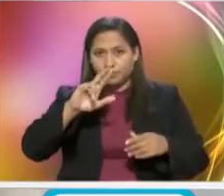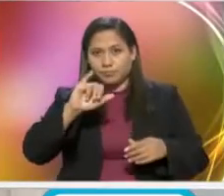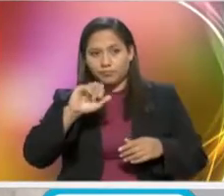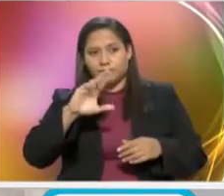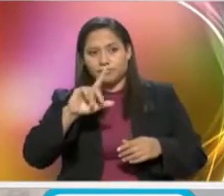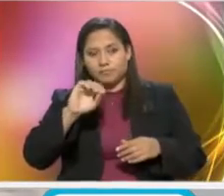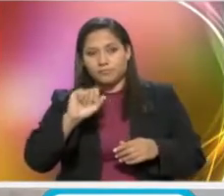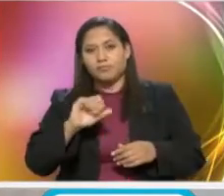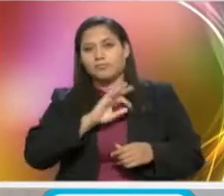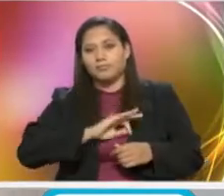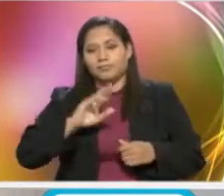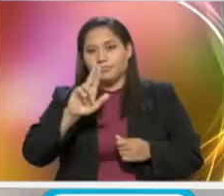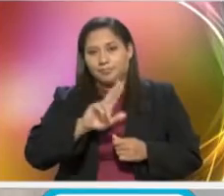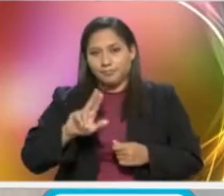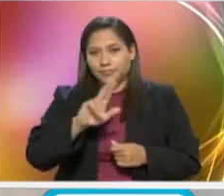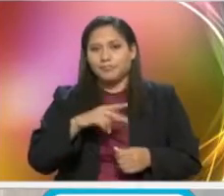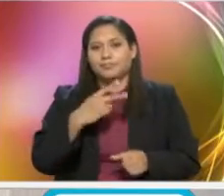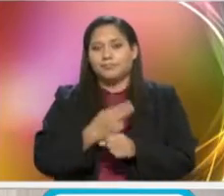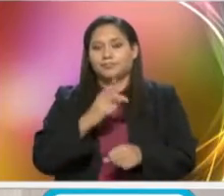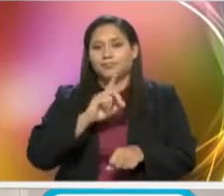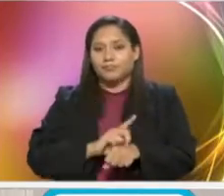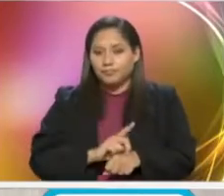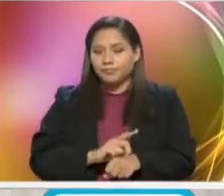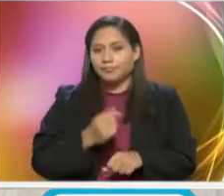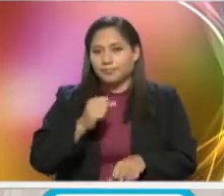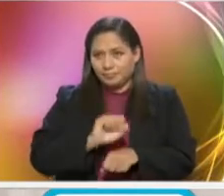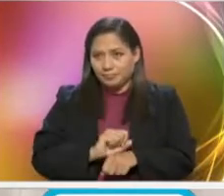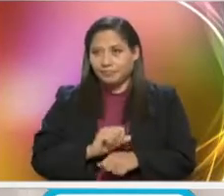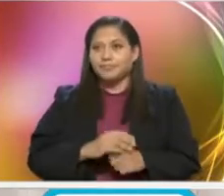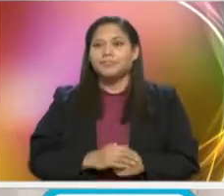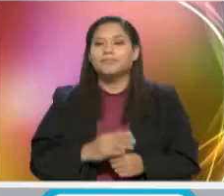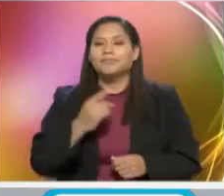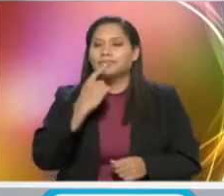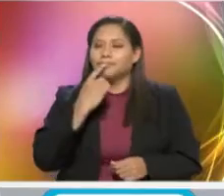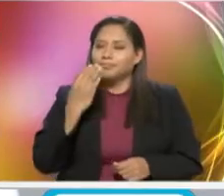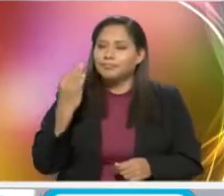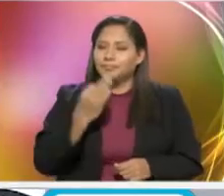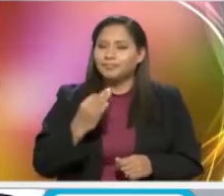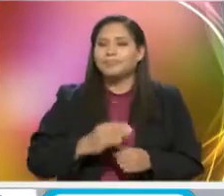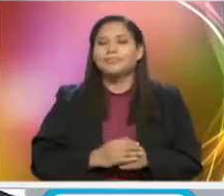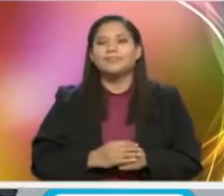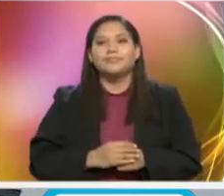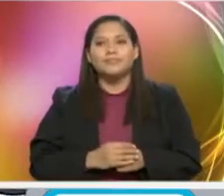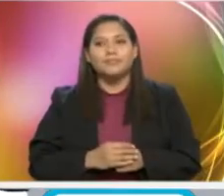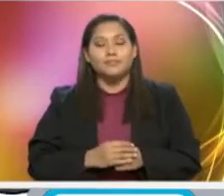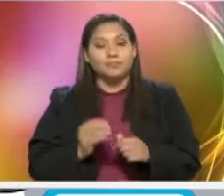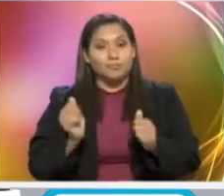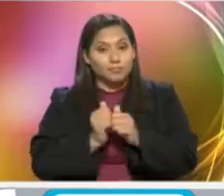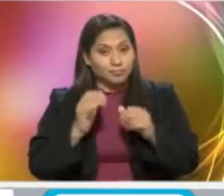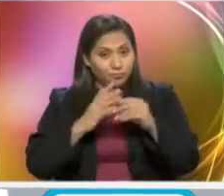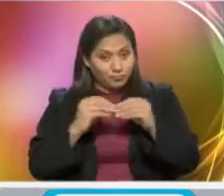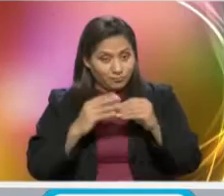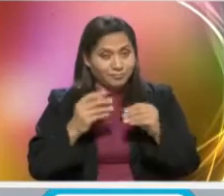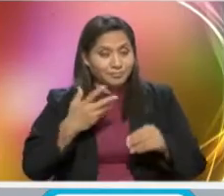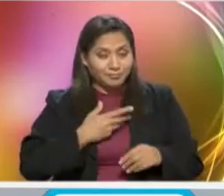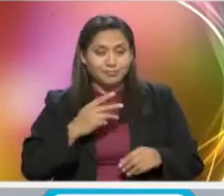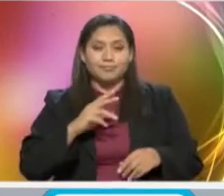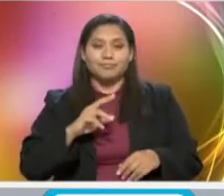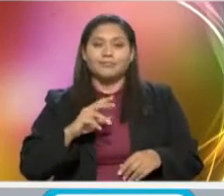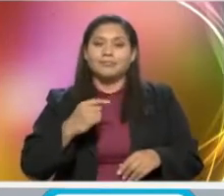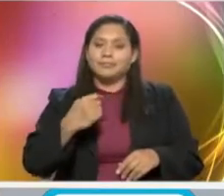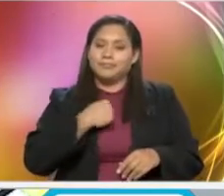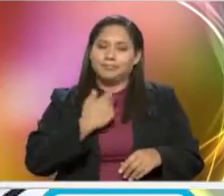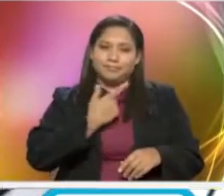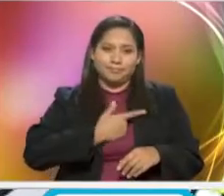Hola. Feliz martes, segundo día de la semana. Sí. Y deleitándonos ¿Qué tal? con una fruta de temporada Esta fruta. que a mí en lo particular